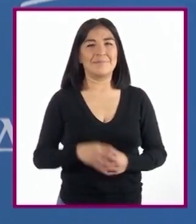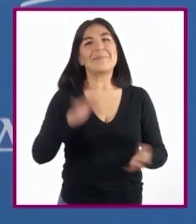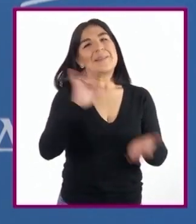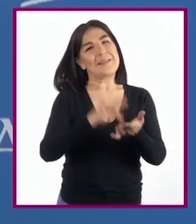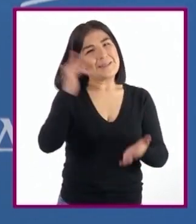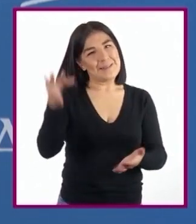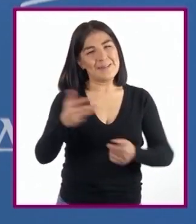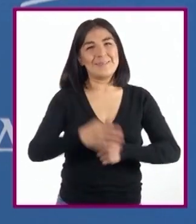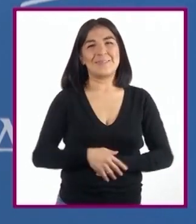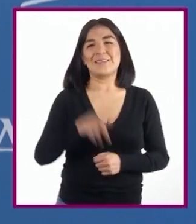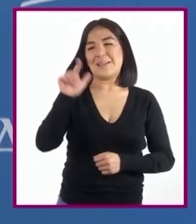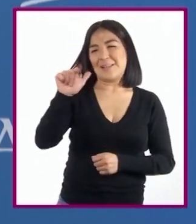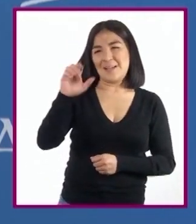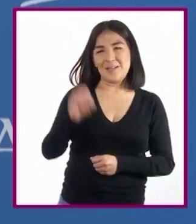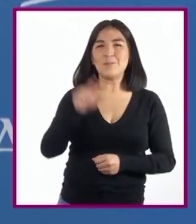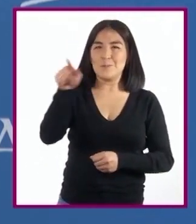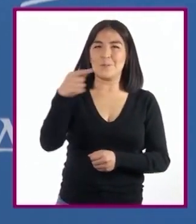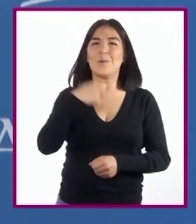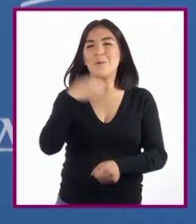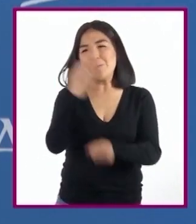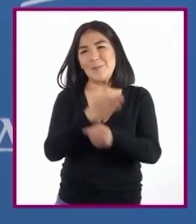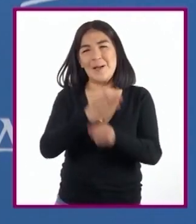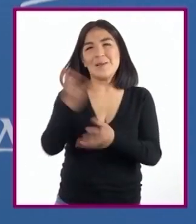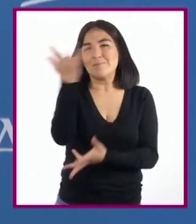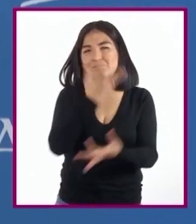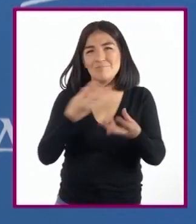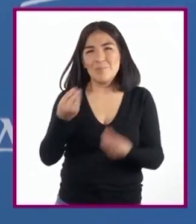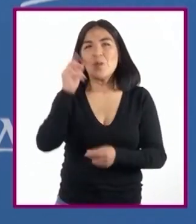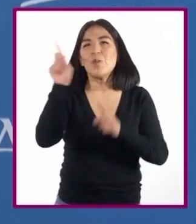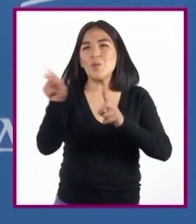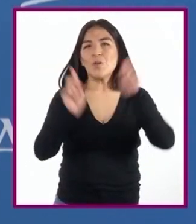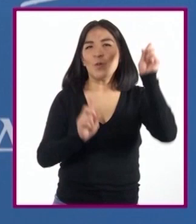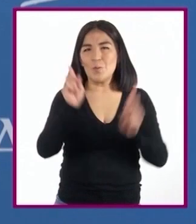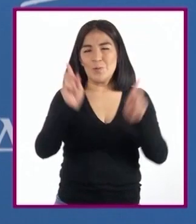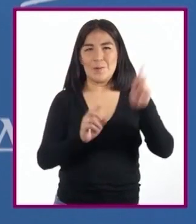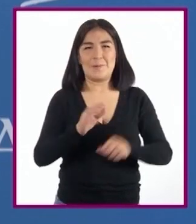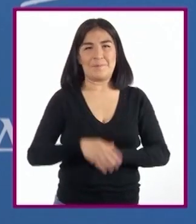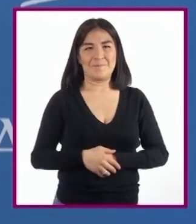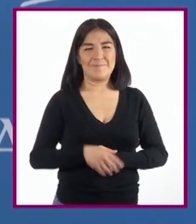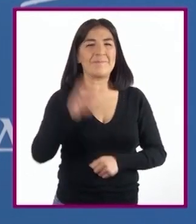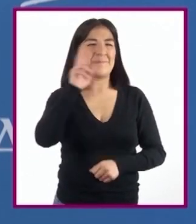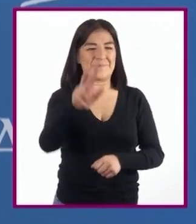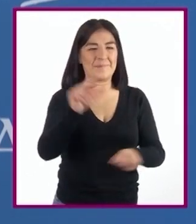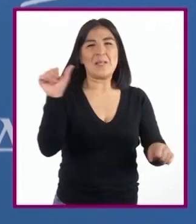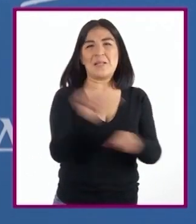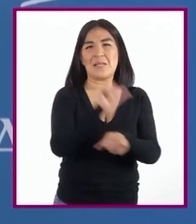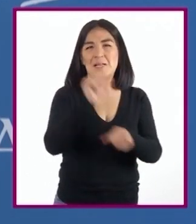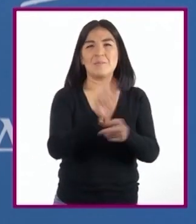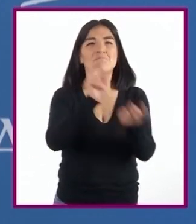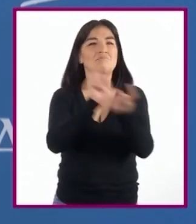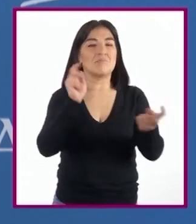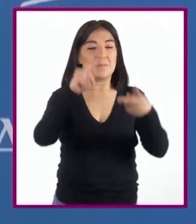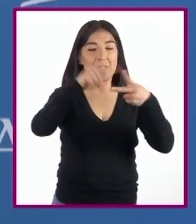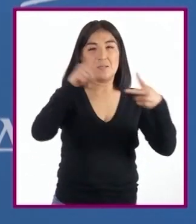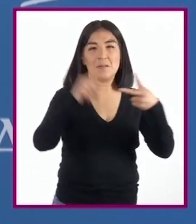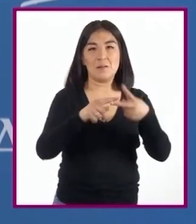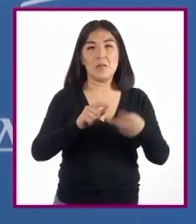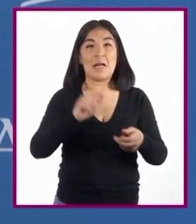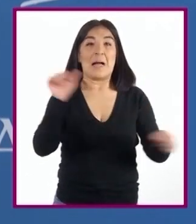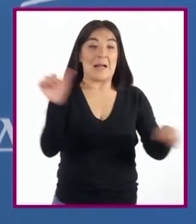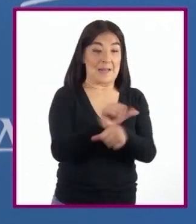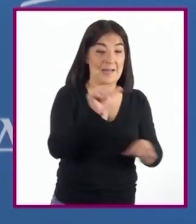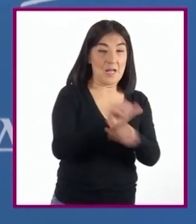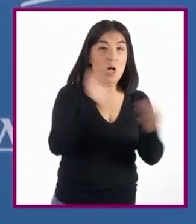Gracias, Lalo, por compartirnos tus dudas. El problema maneja dos tipos de vehículos, camionetas y